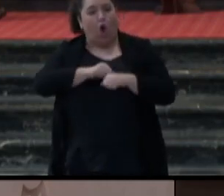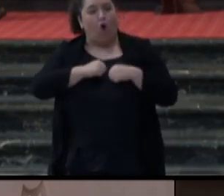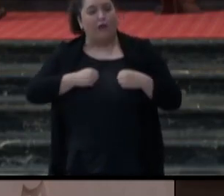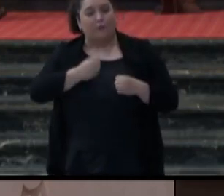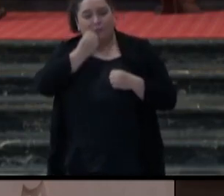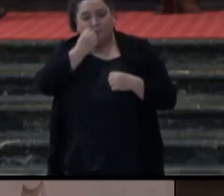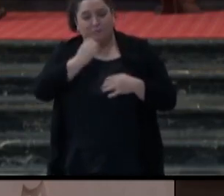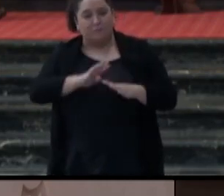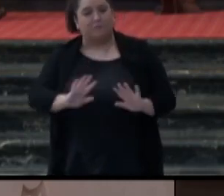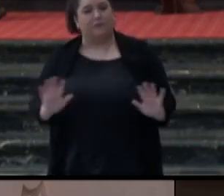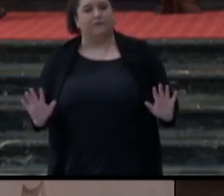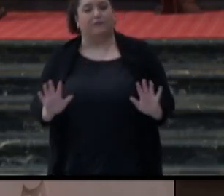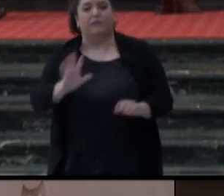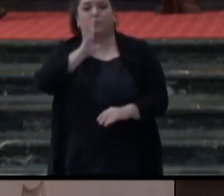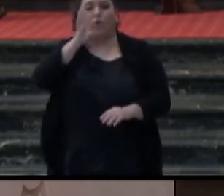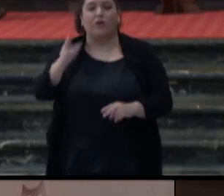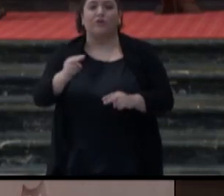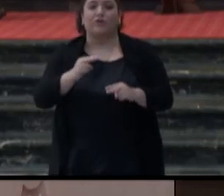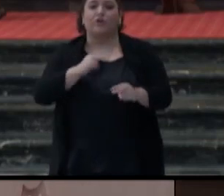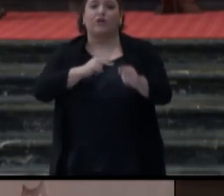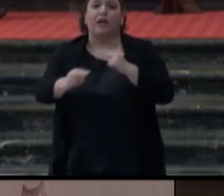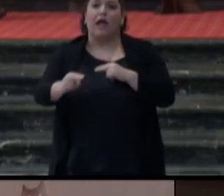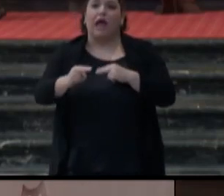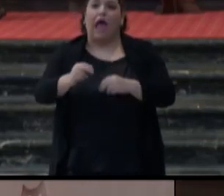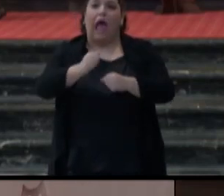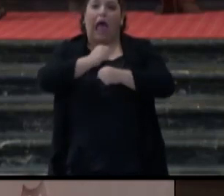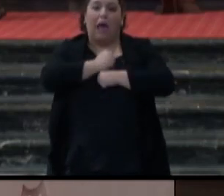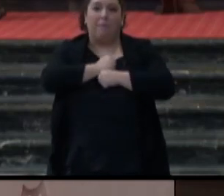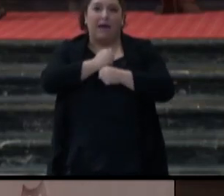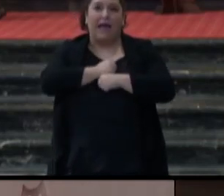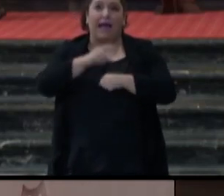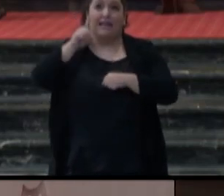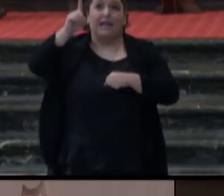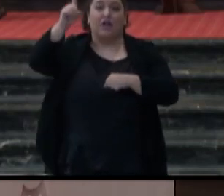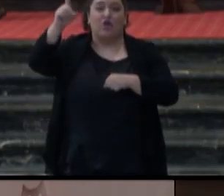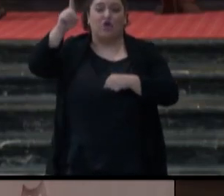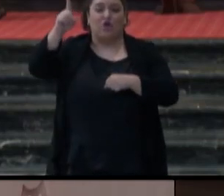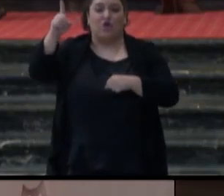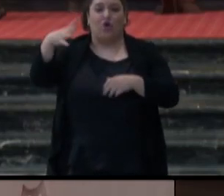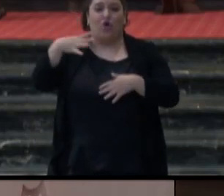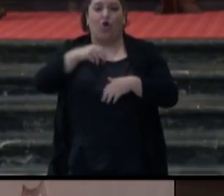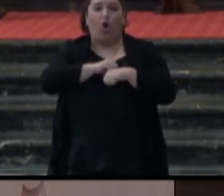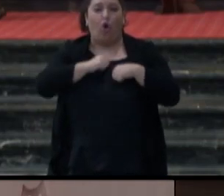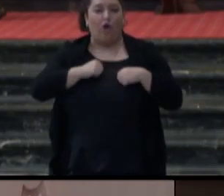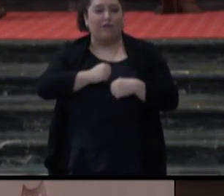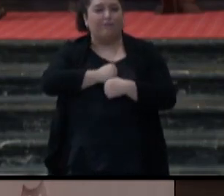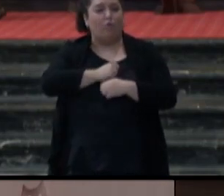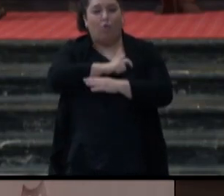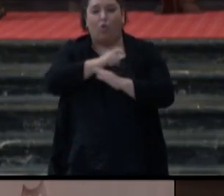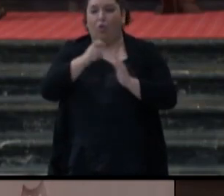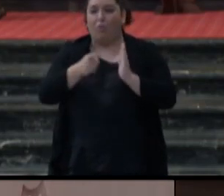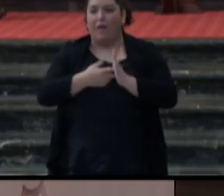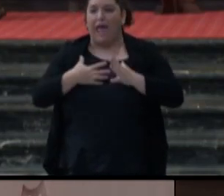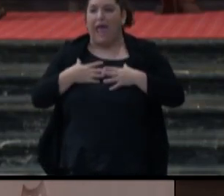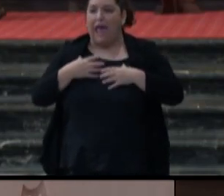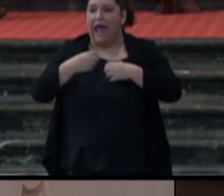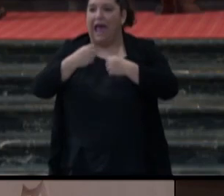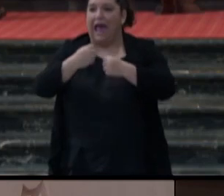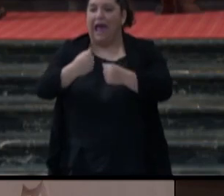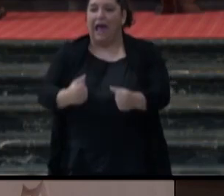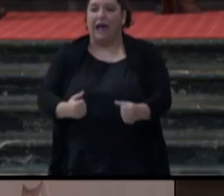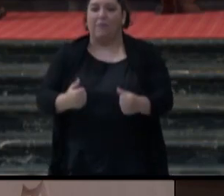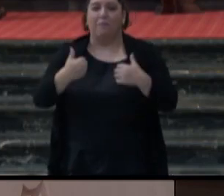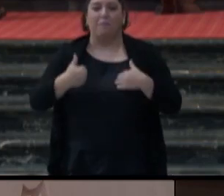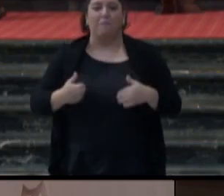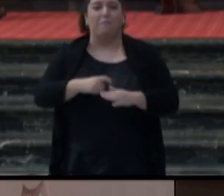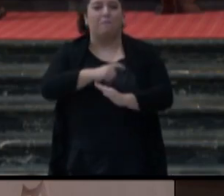eso la respuesta es amarás al Señor tu Dios con todo tu corazón con toda tu alma